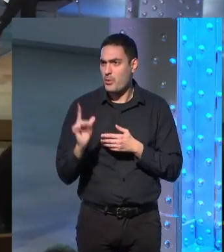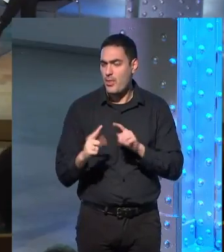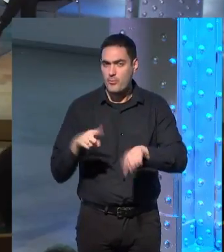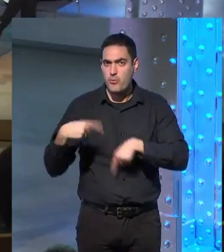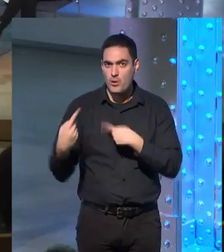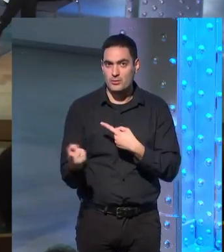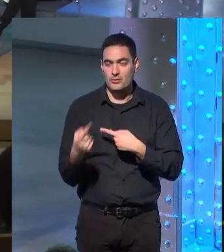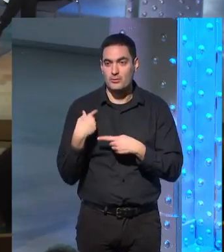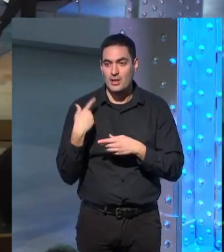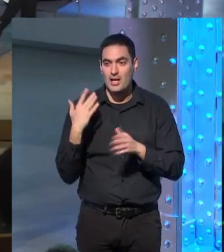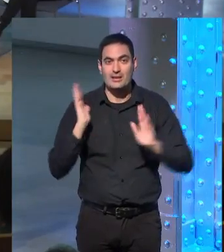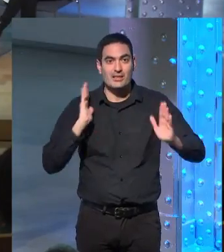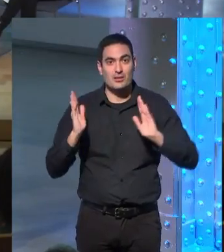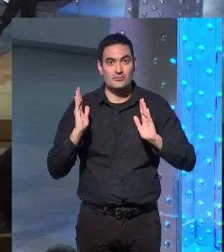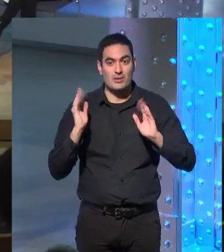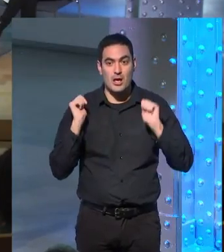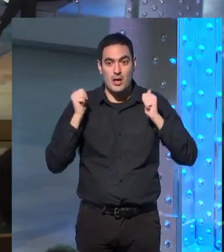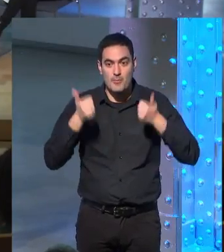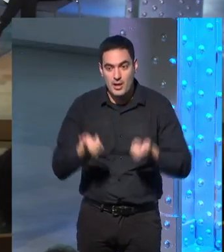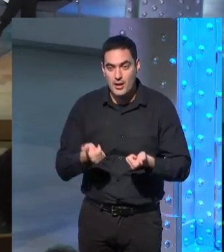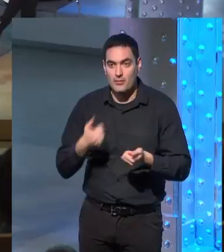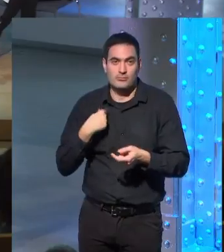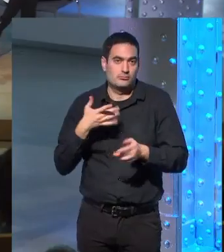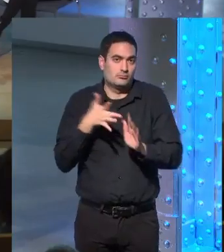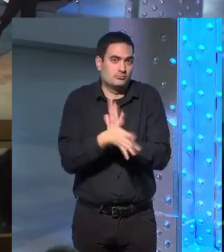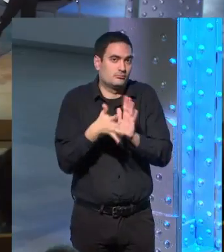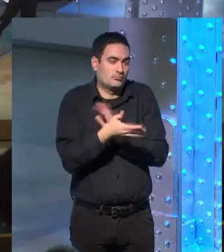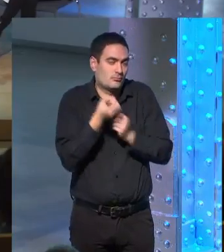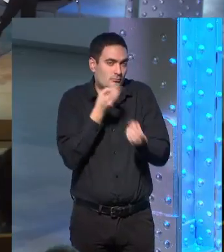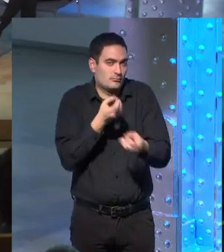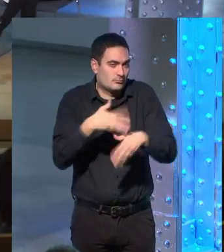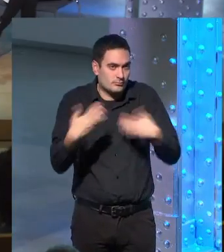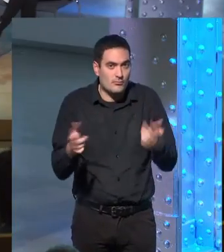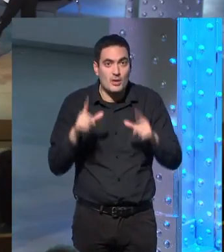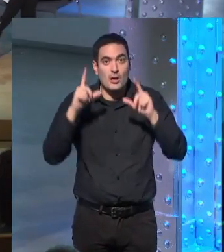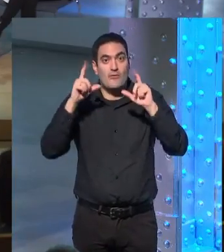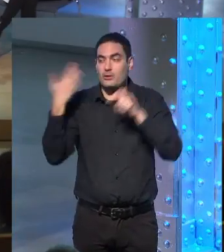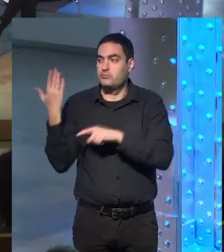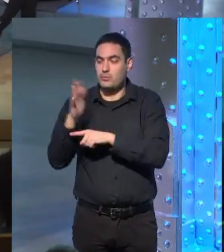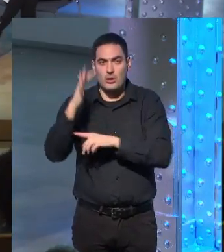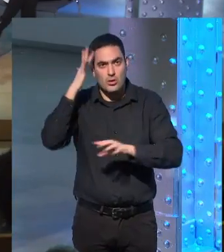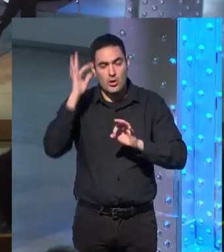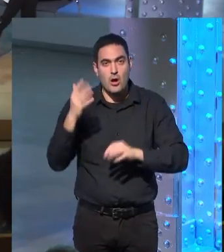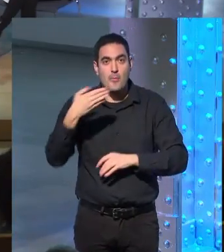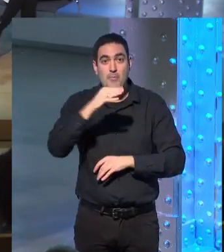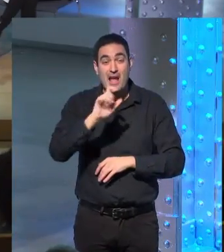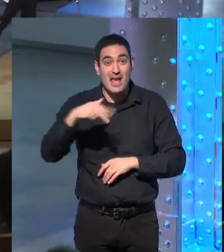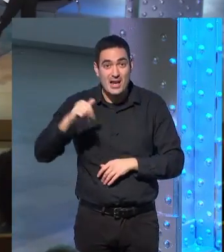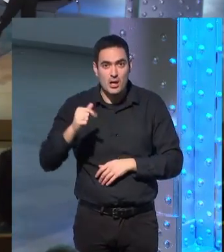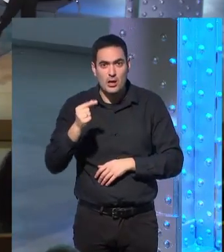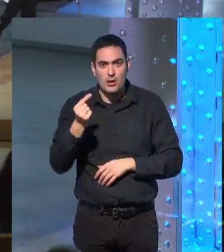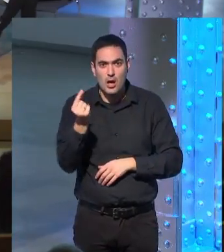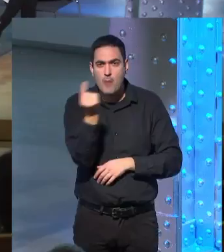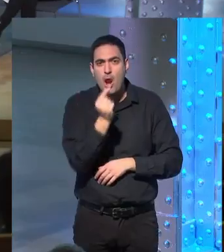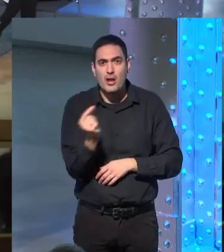Y entonces, nada más empezar la sesión, pues hola, soy María Zalvidea, tal y cual, y digo, puse una foto, que efectivamente salía la ballena pintada con boli